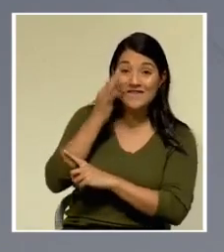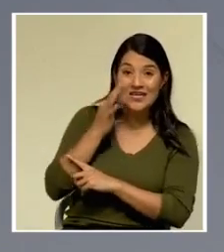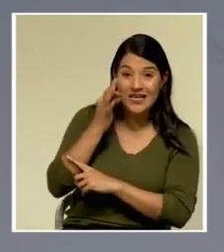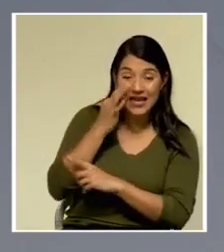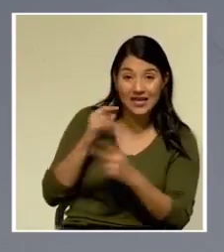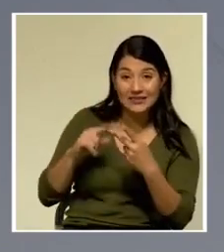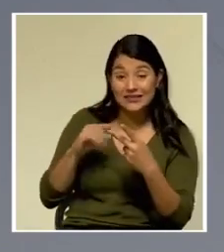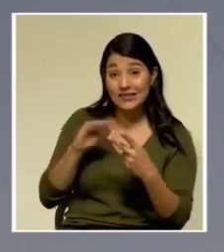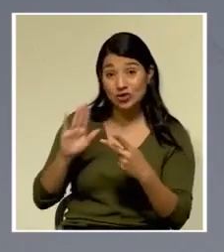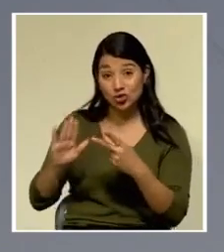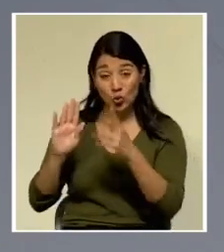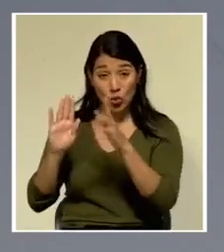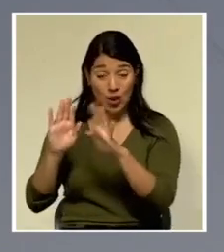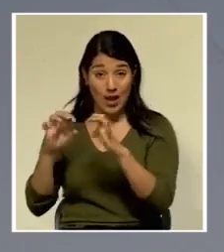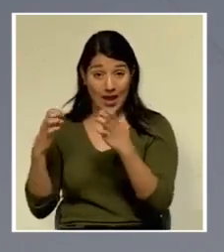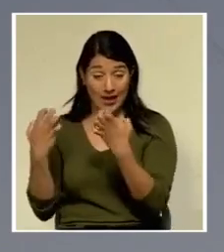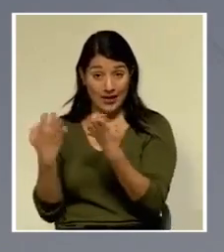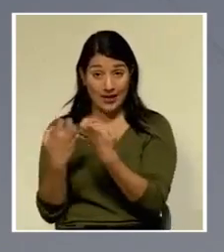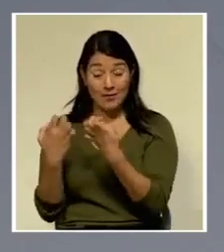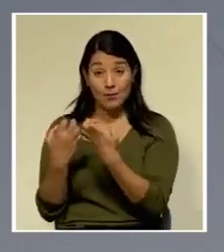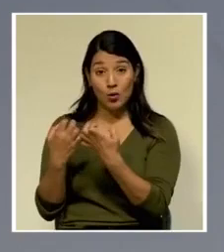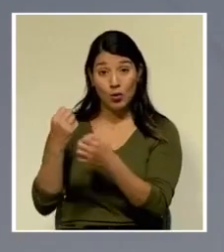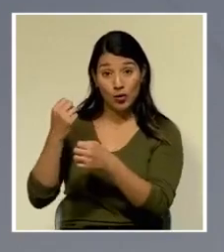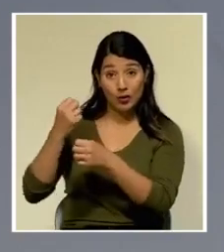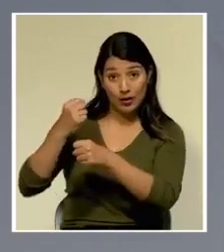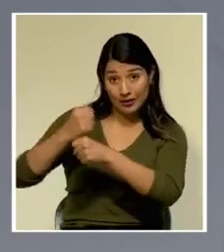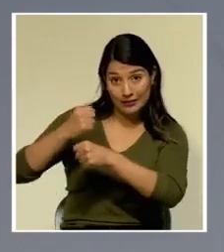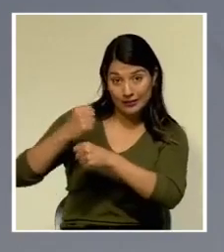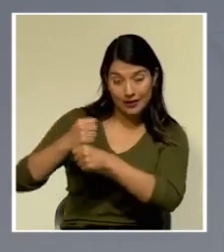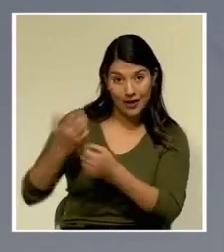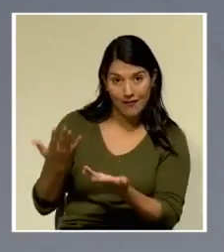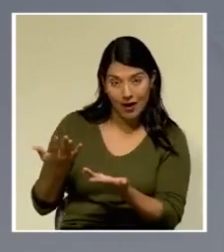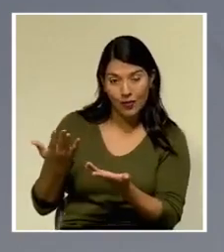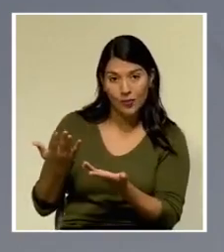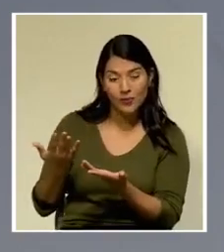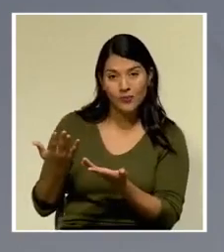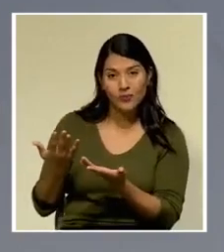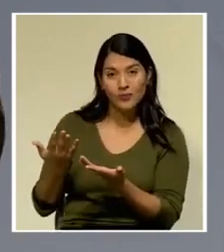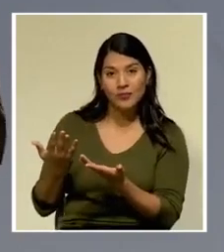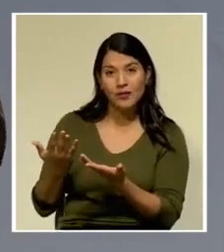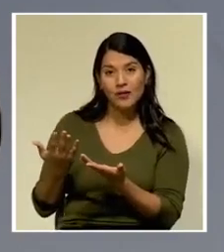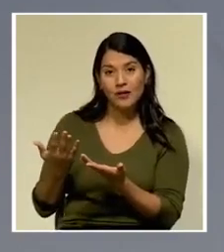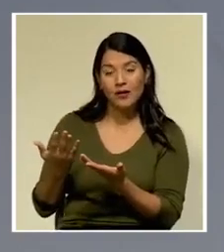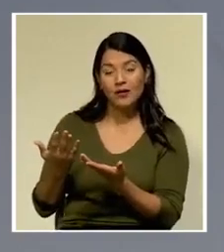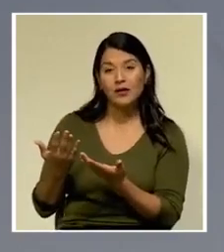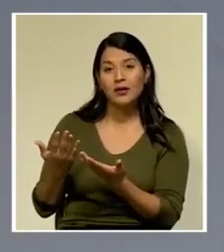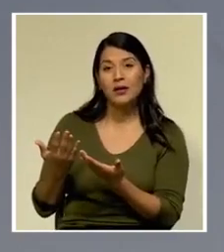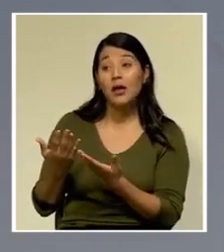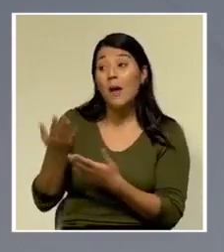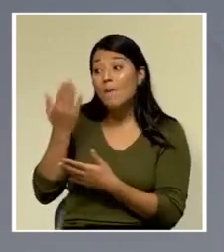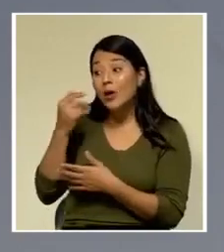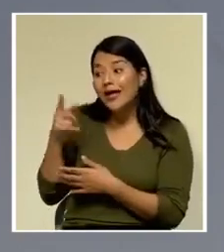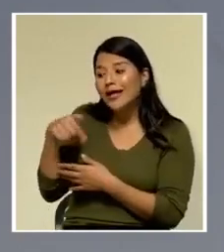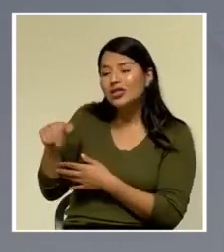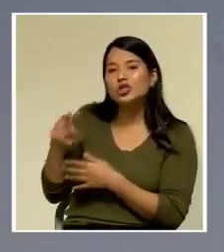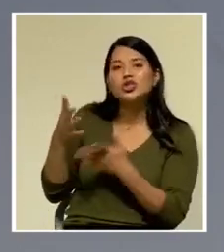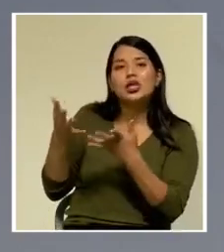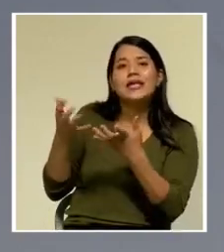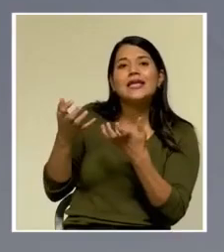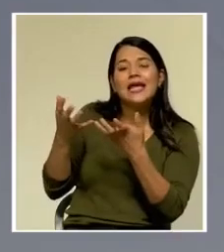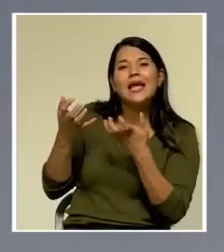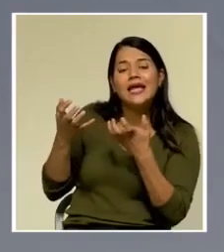Figueres, y su equipo de campaña querían, porque lo han hecho así, mantener como